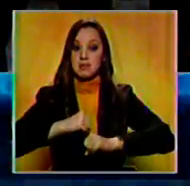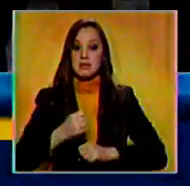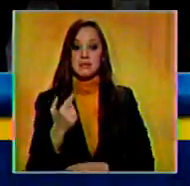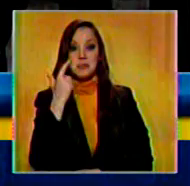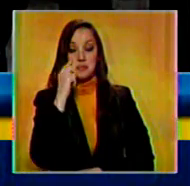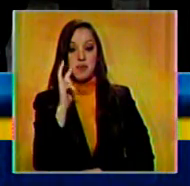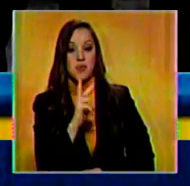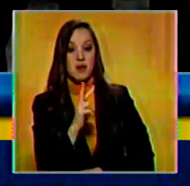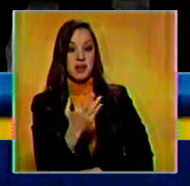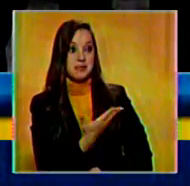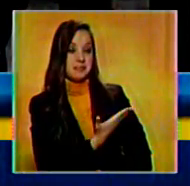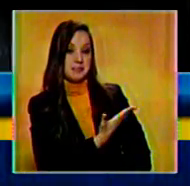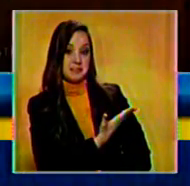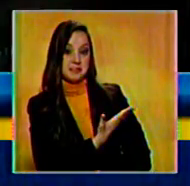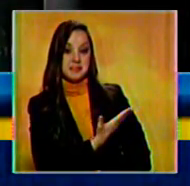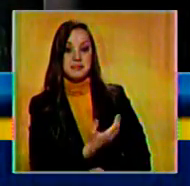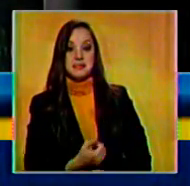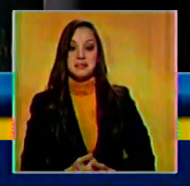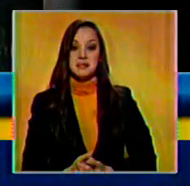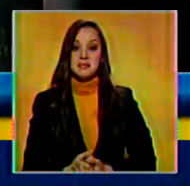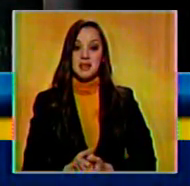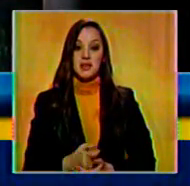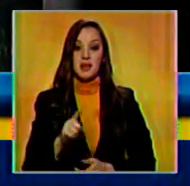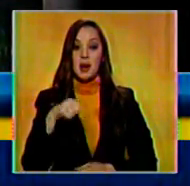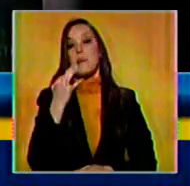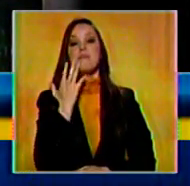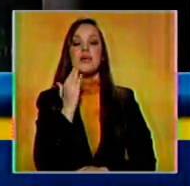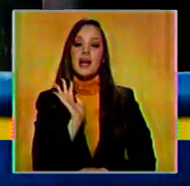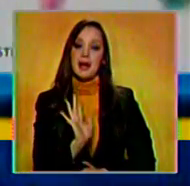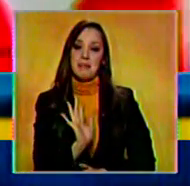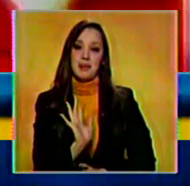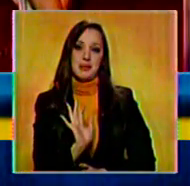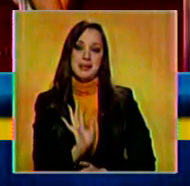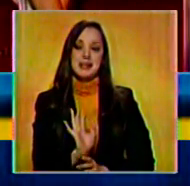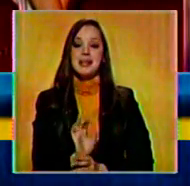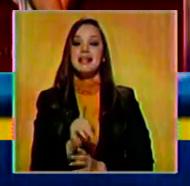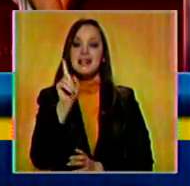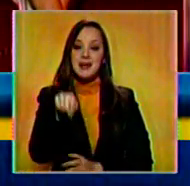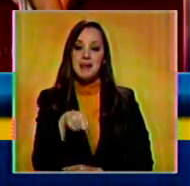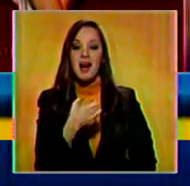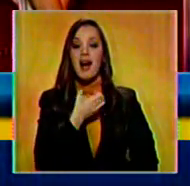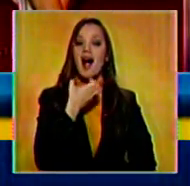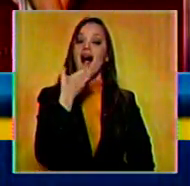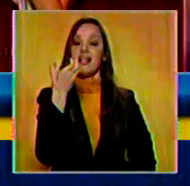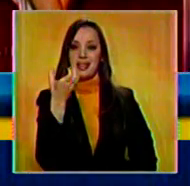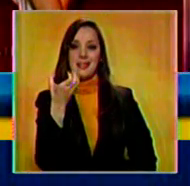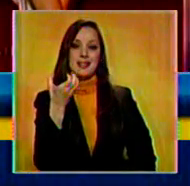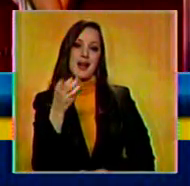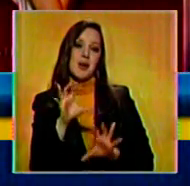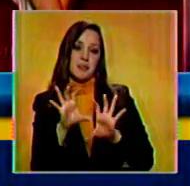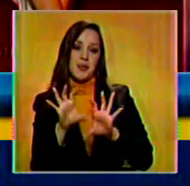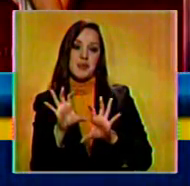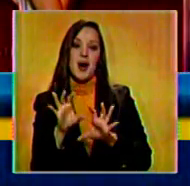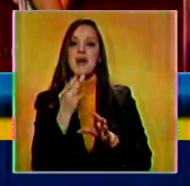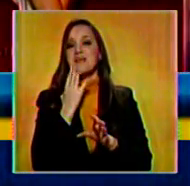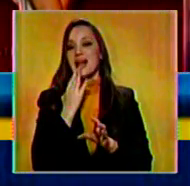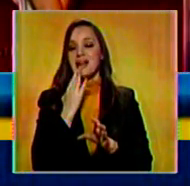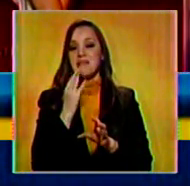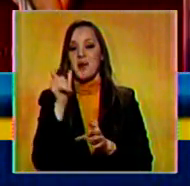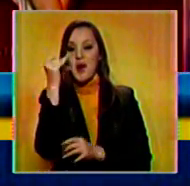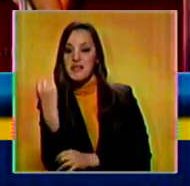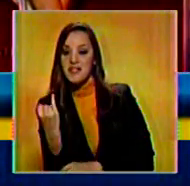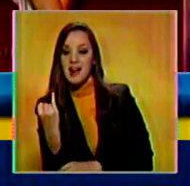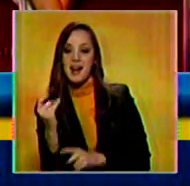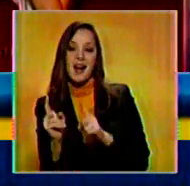ver cómo luciría Kim Kardashian con unas 4 tallas más. También a la cantante estadounidense Katy Perry la vemos acostada posando con